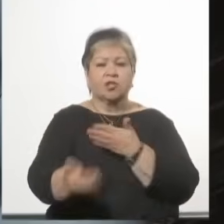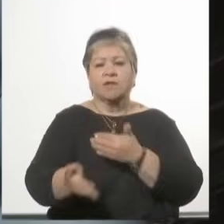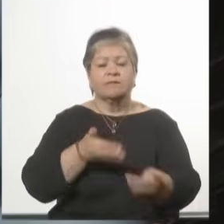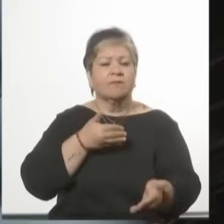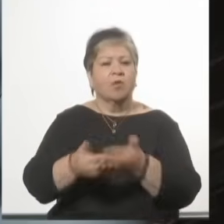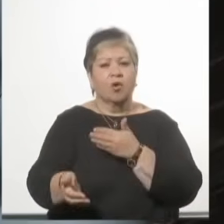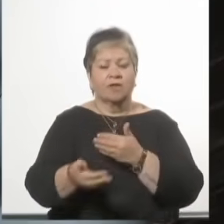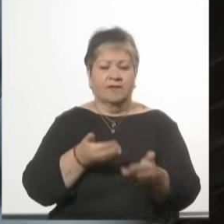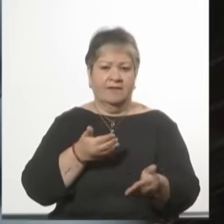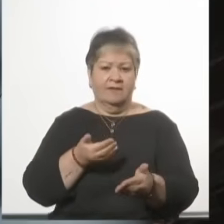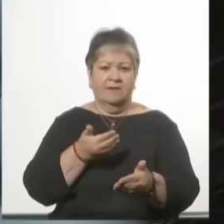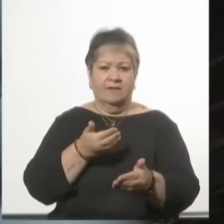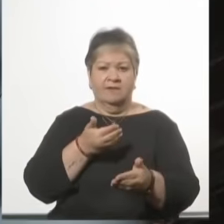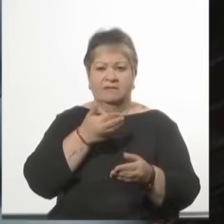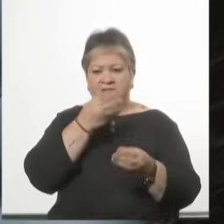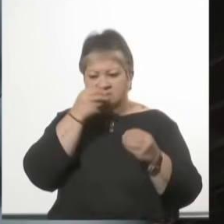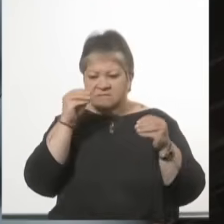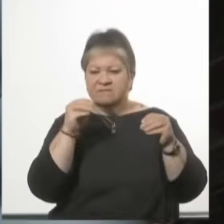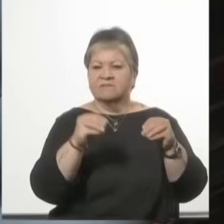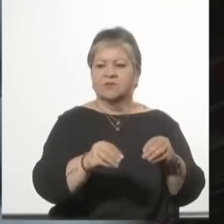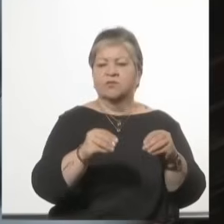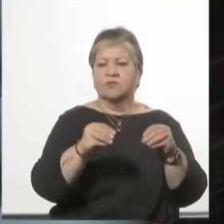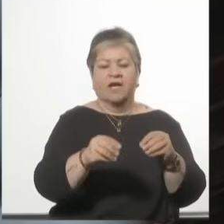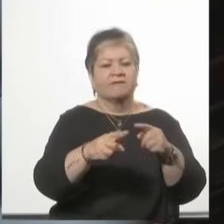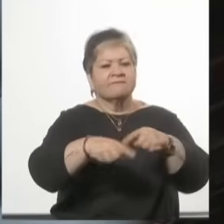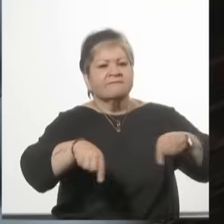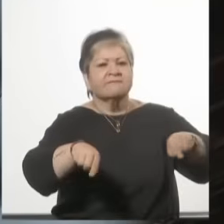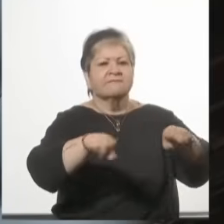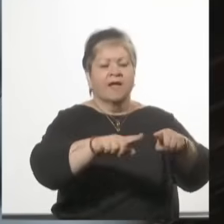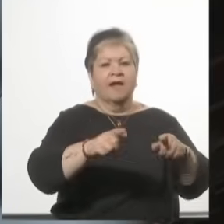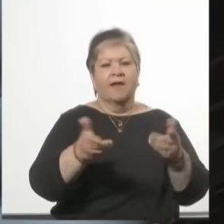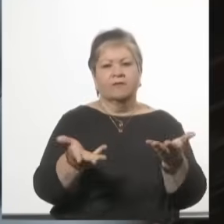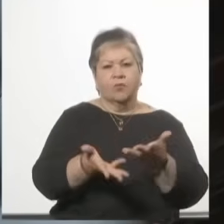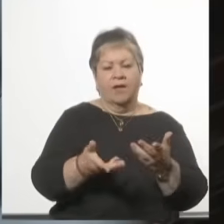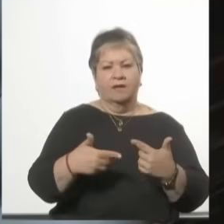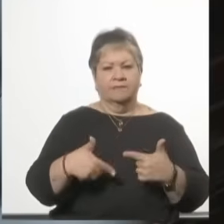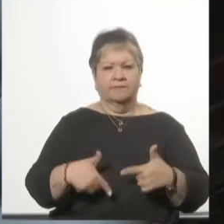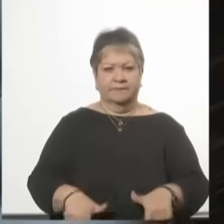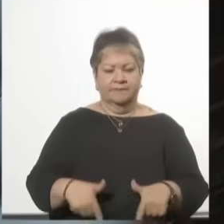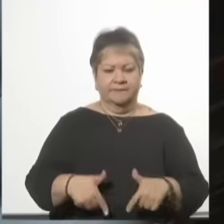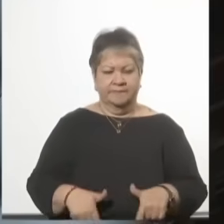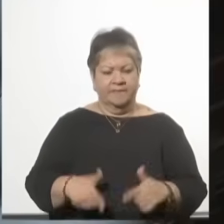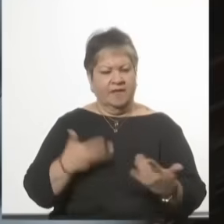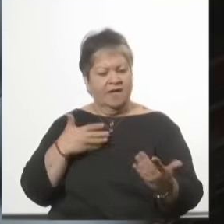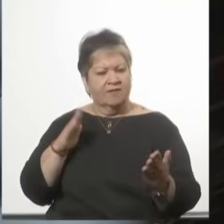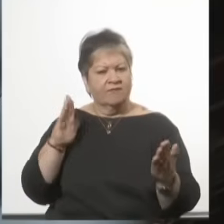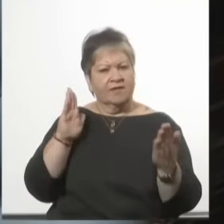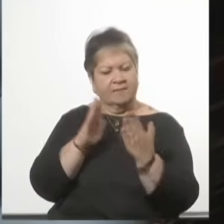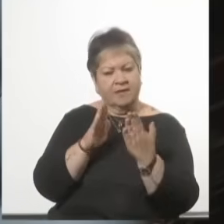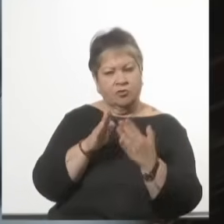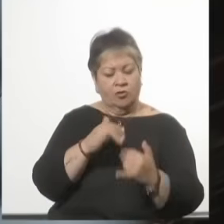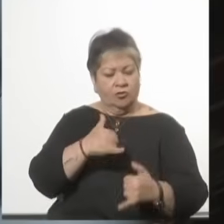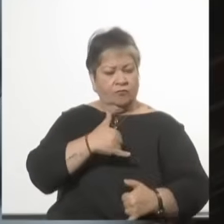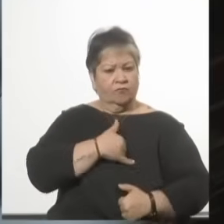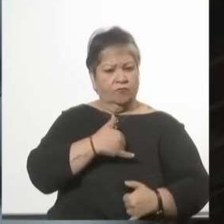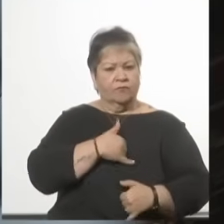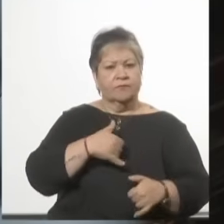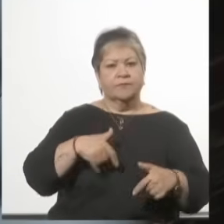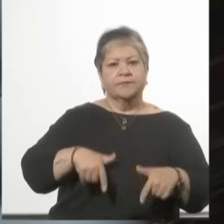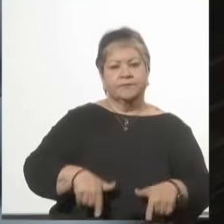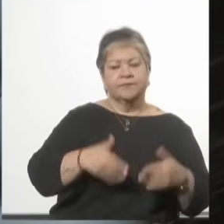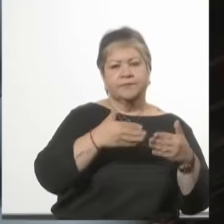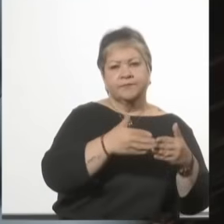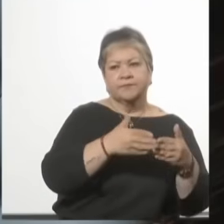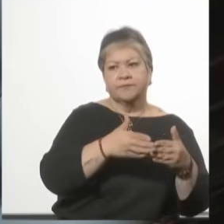intentar incluso generar un inexistente enfrentamiento entre el mando superior y las